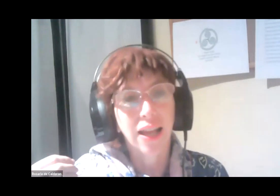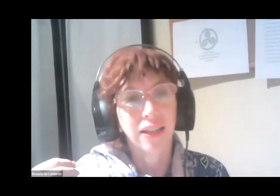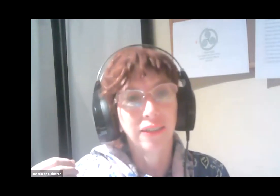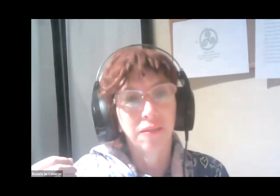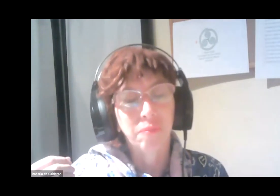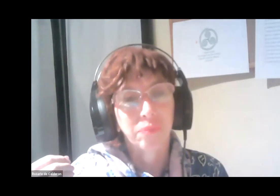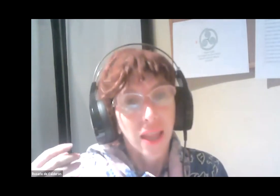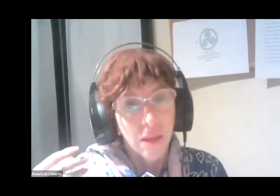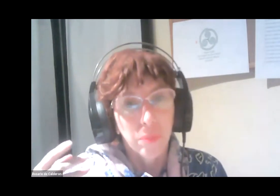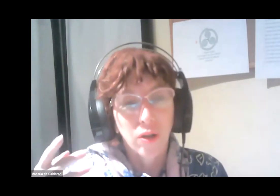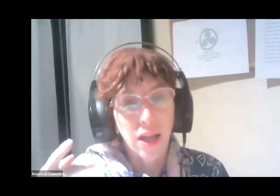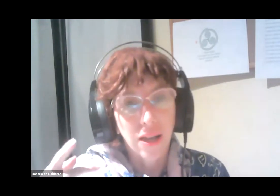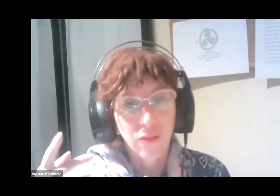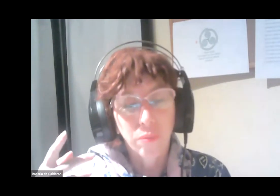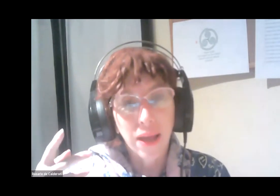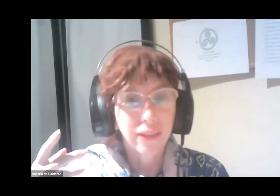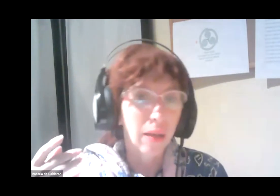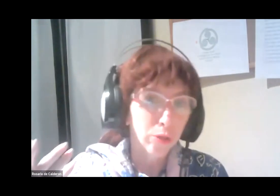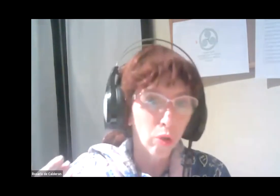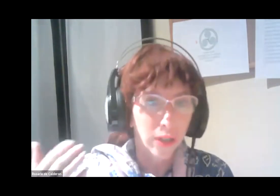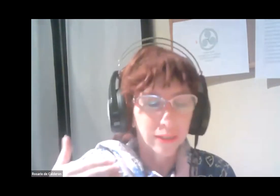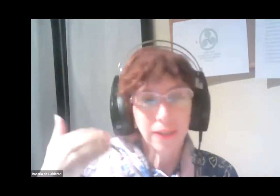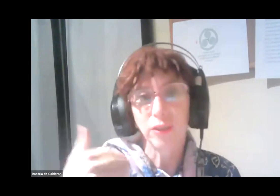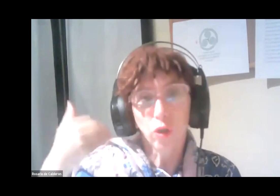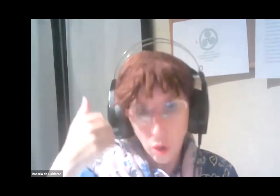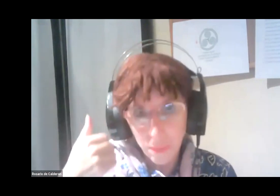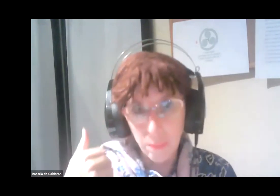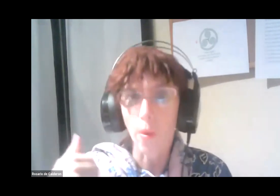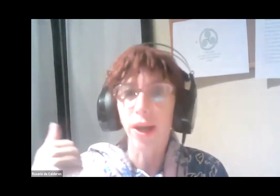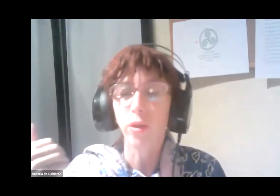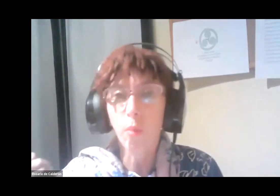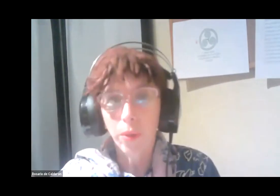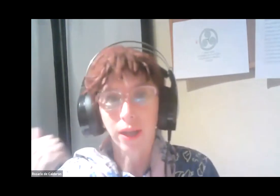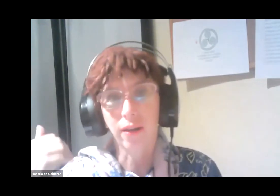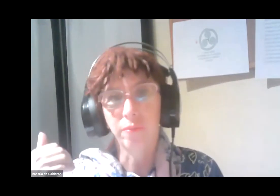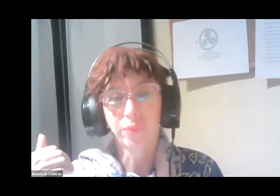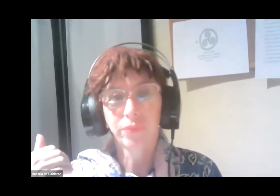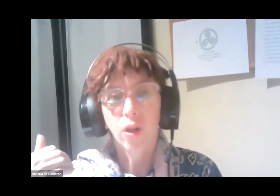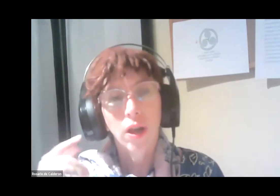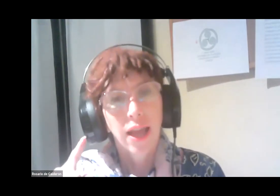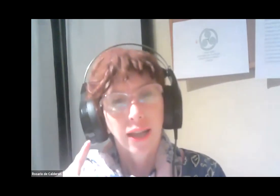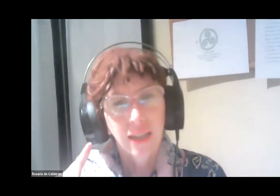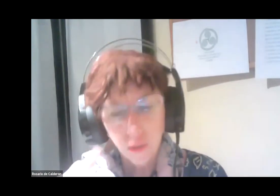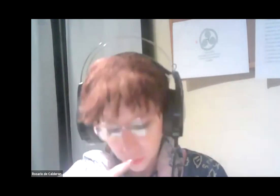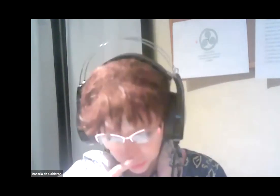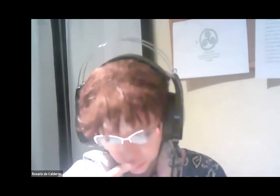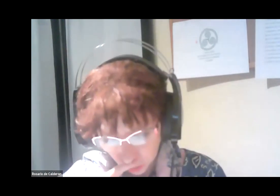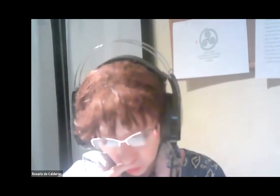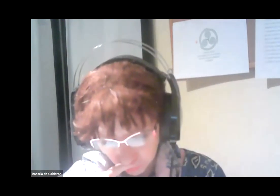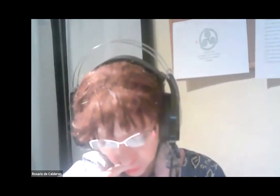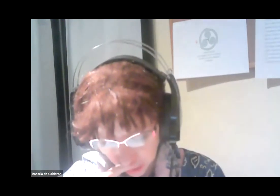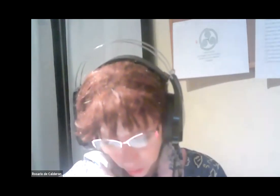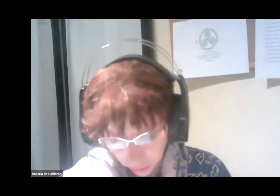enseñarles pero la forma digamos correcta si yo no me puedo mover no y algo que